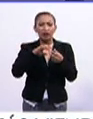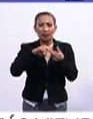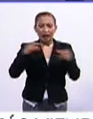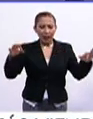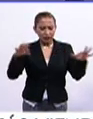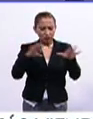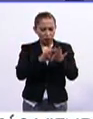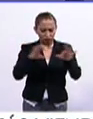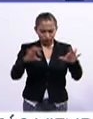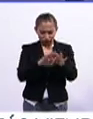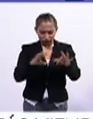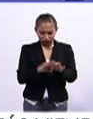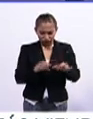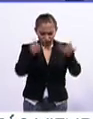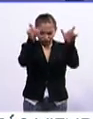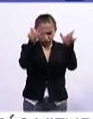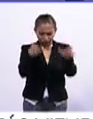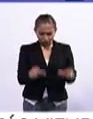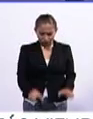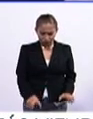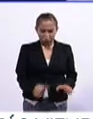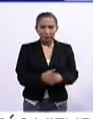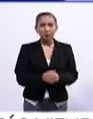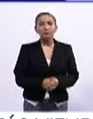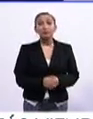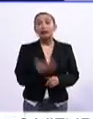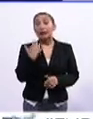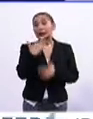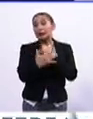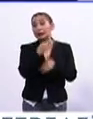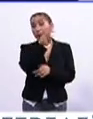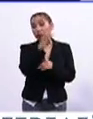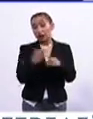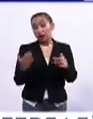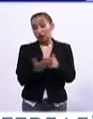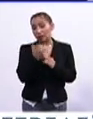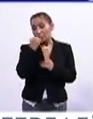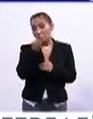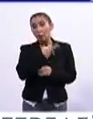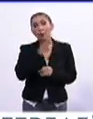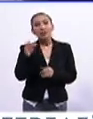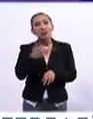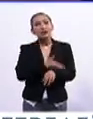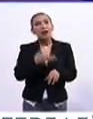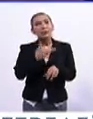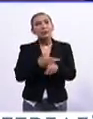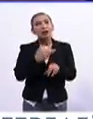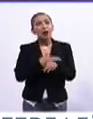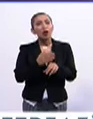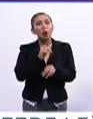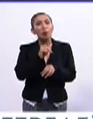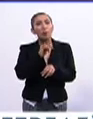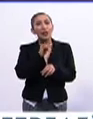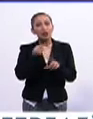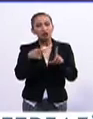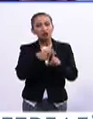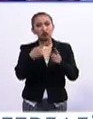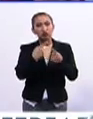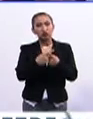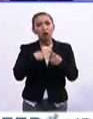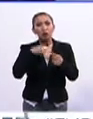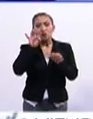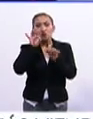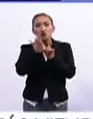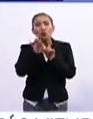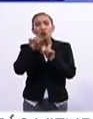relaciones, todos, partes, etcétera. Solo 15% es capaz de resolver operaciones básicas con números decimales